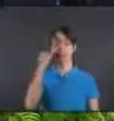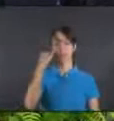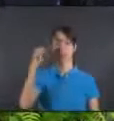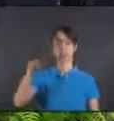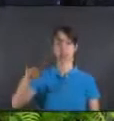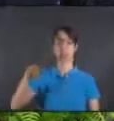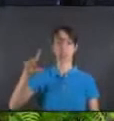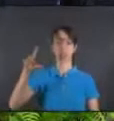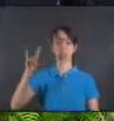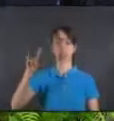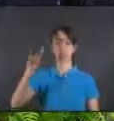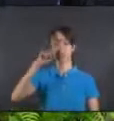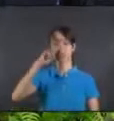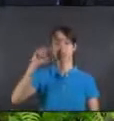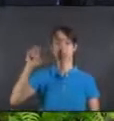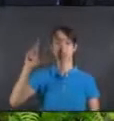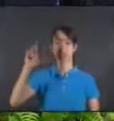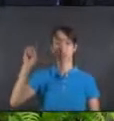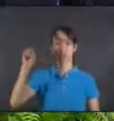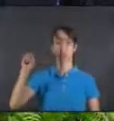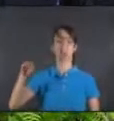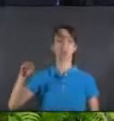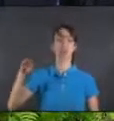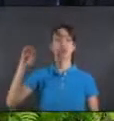ya llegando a los 60,